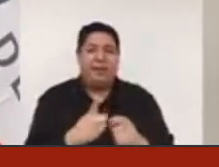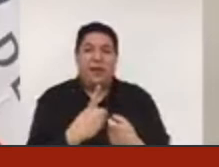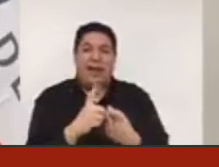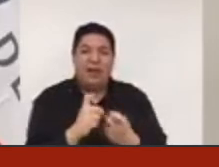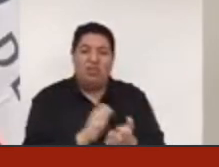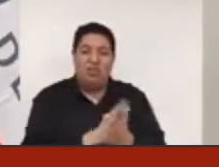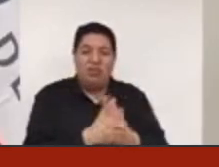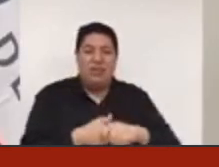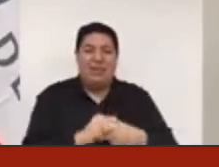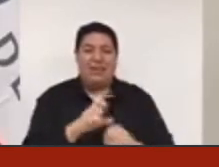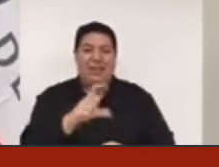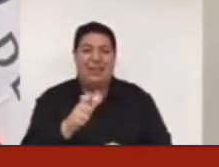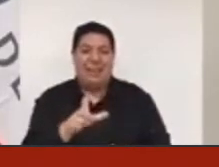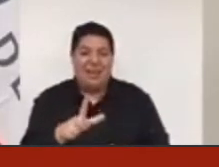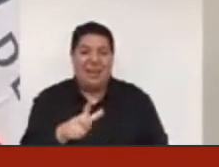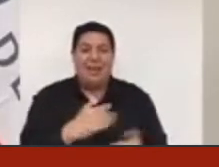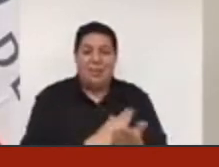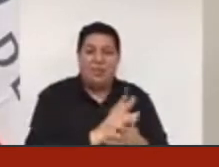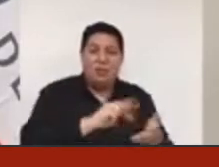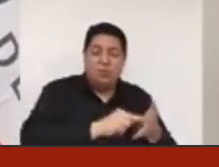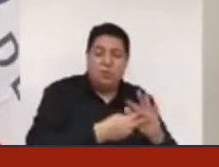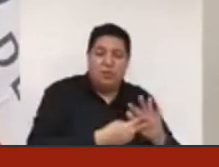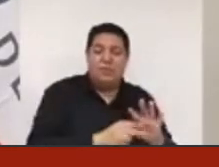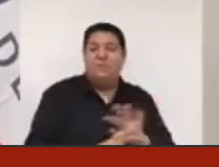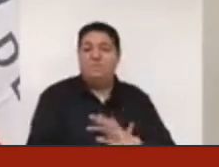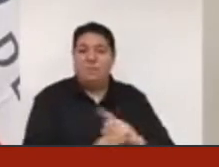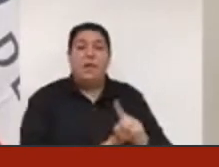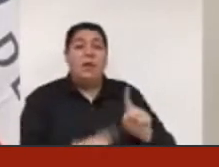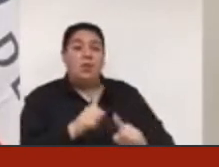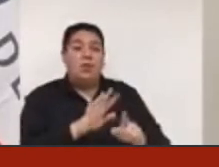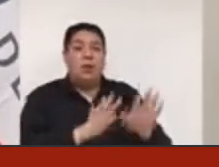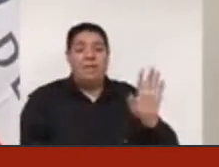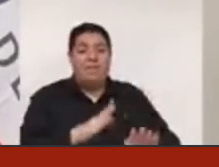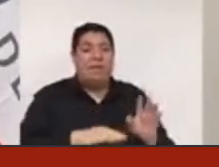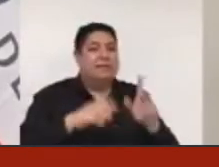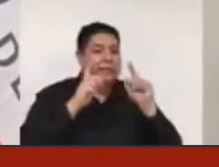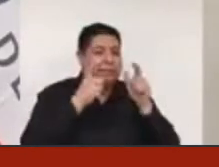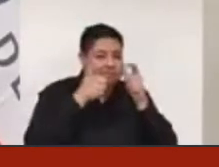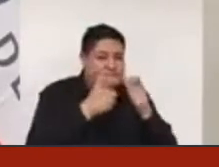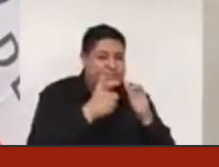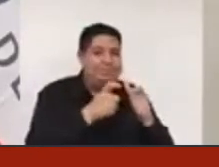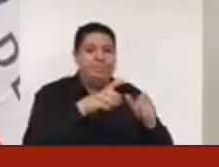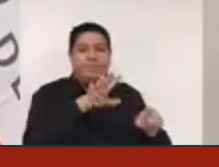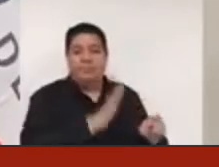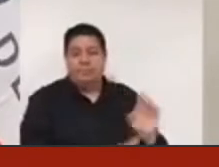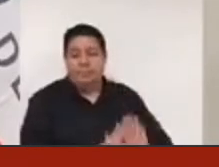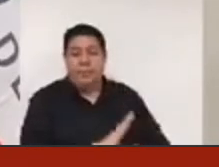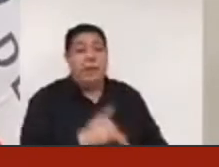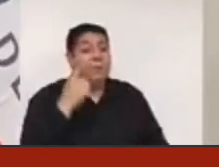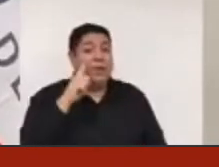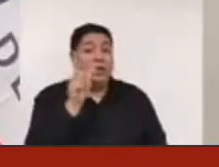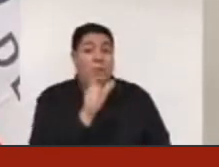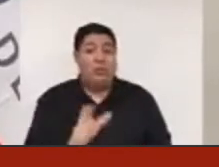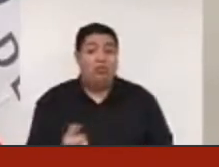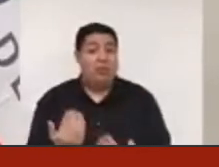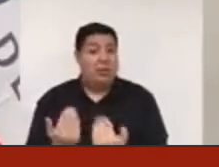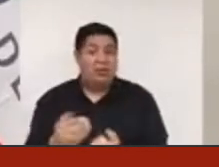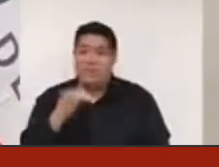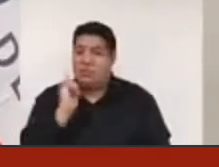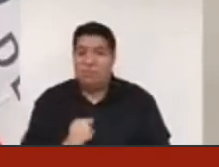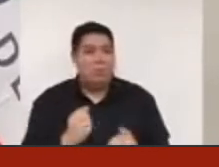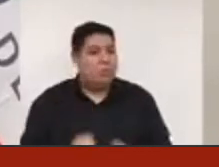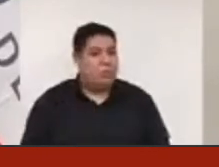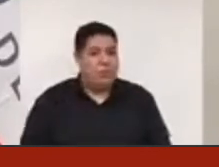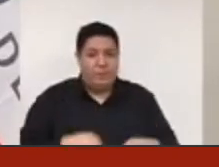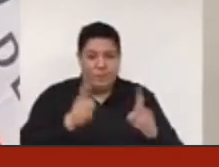por cuando comenzó a esta crisis entonces es por eso que quizás hay un bajo resguardo pero para los funcionarios que lo requieran estás siempre